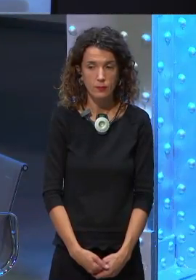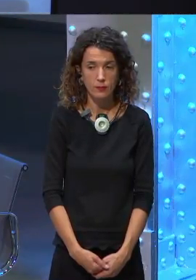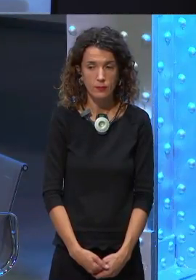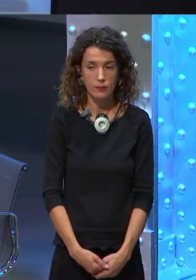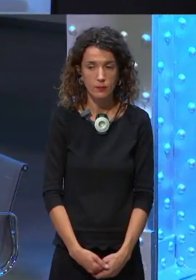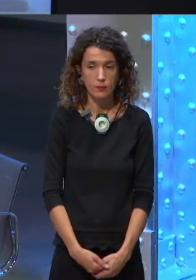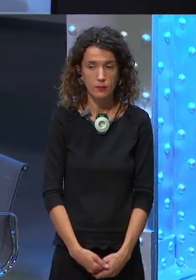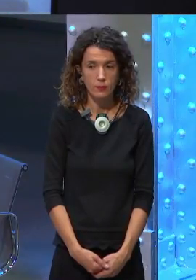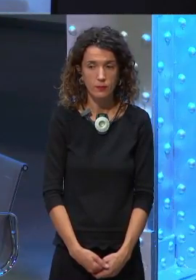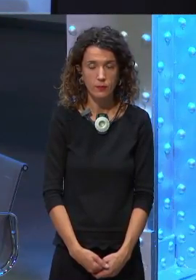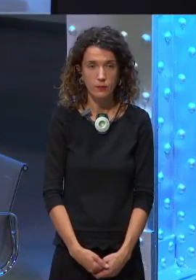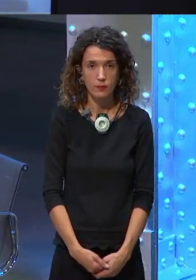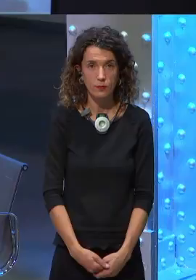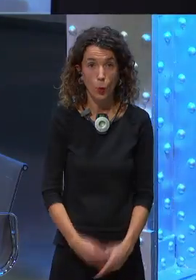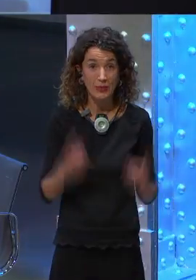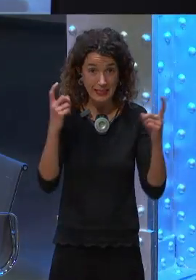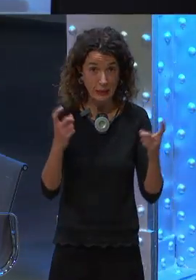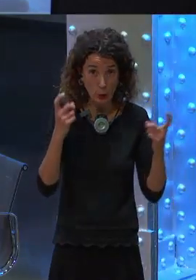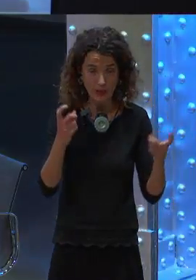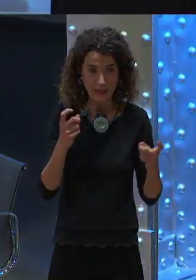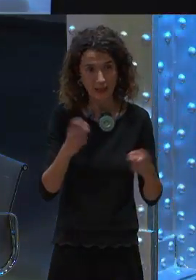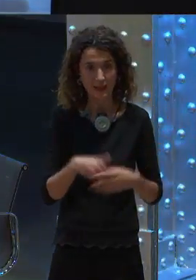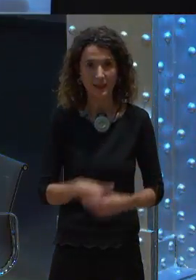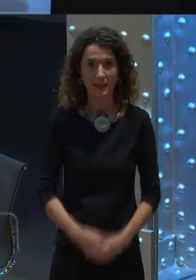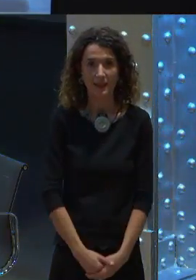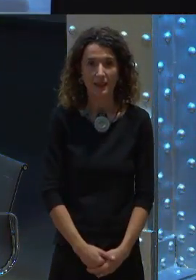Este es un buen intento.